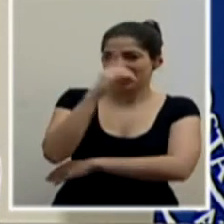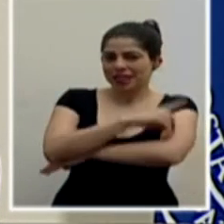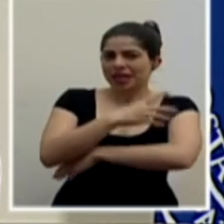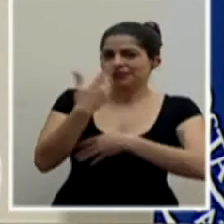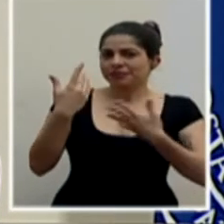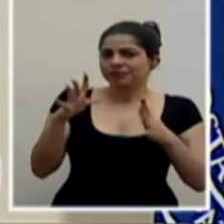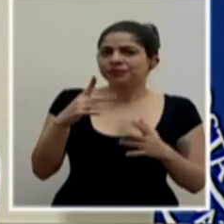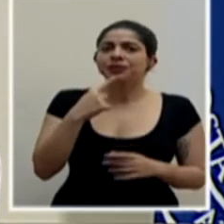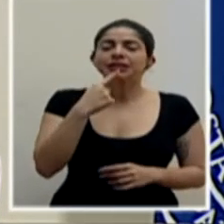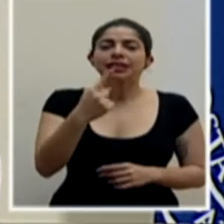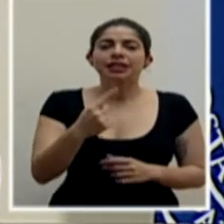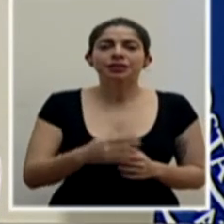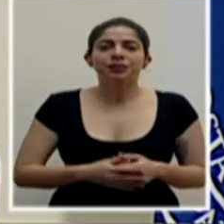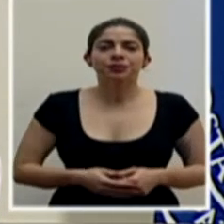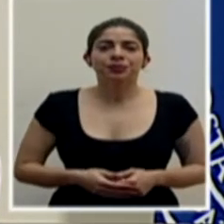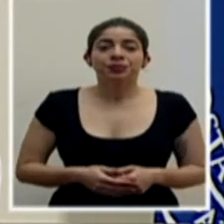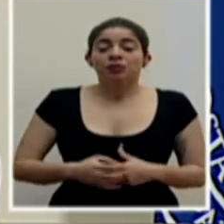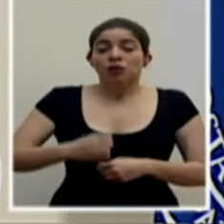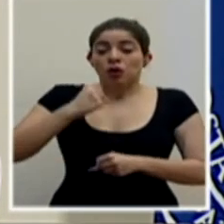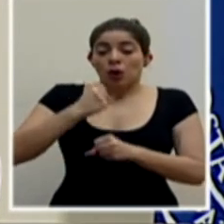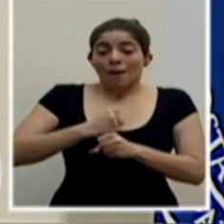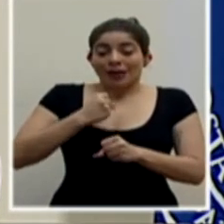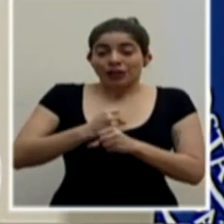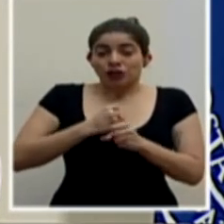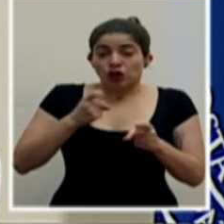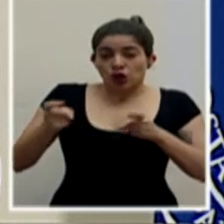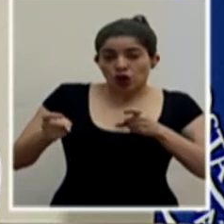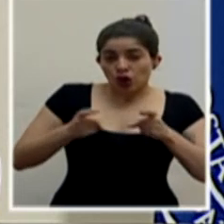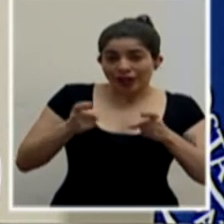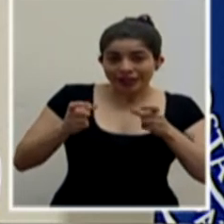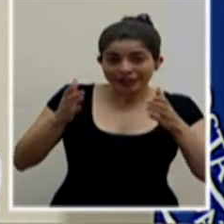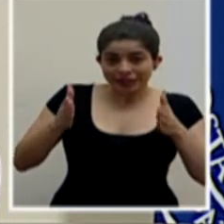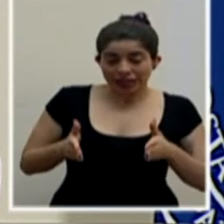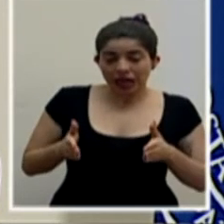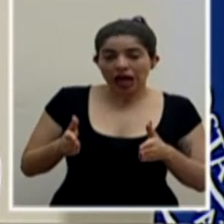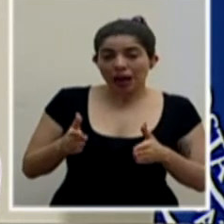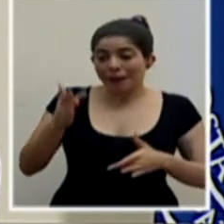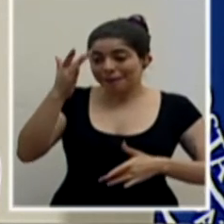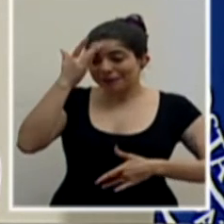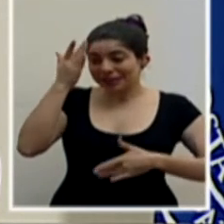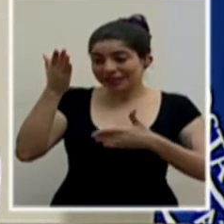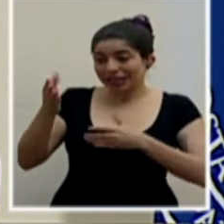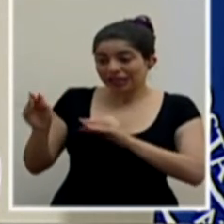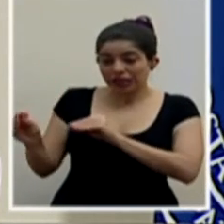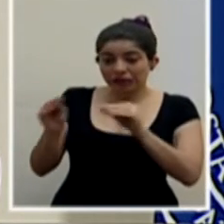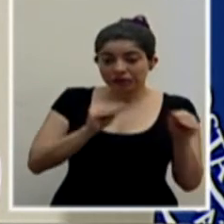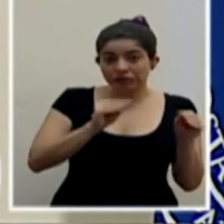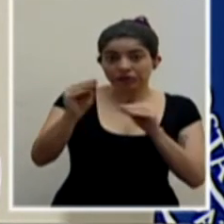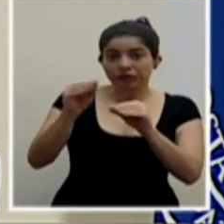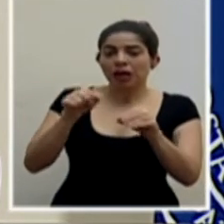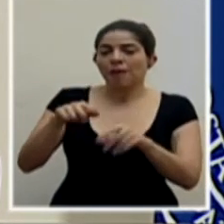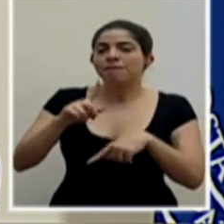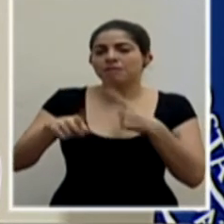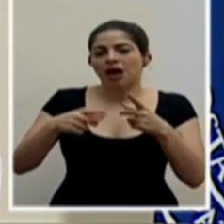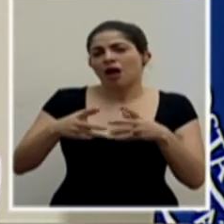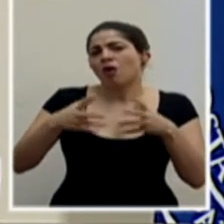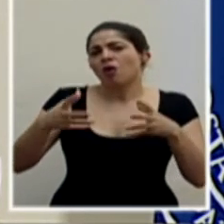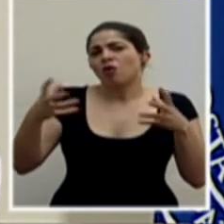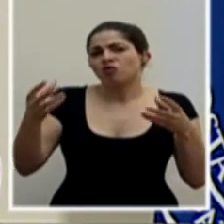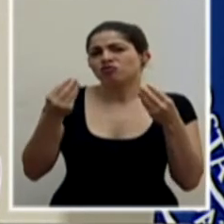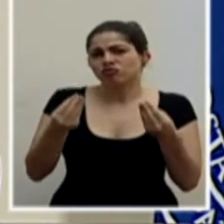días, la operación logística del traslado de pacientes se va a intensificar